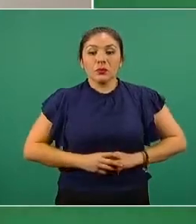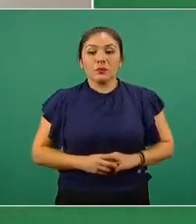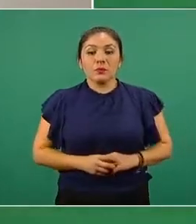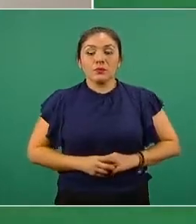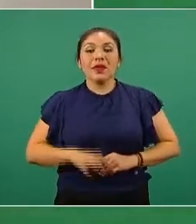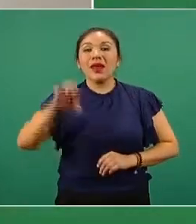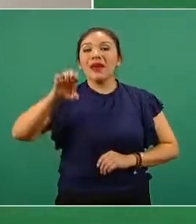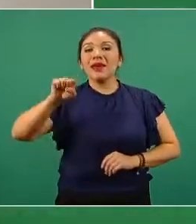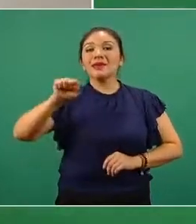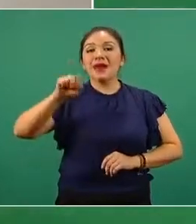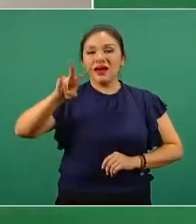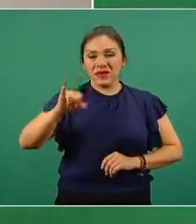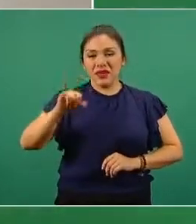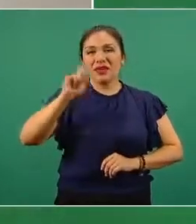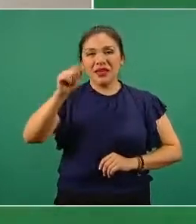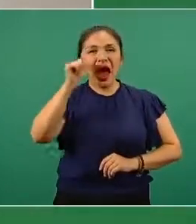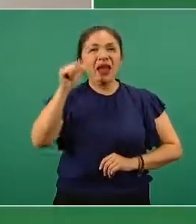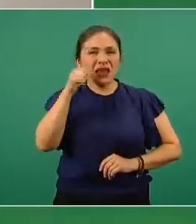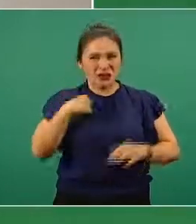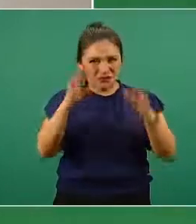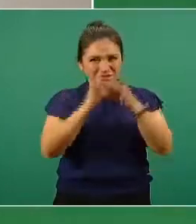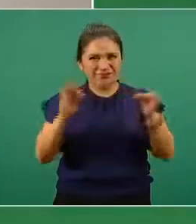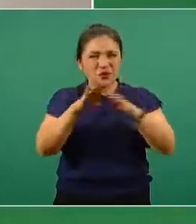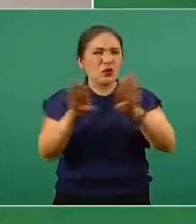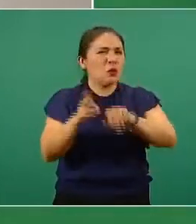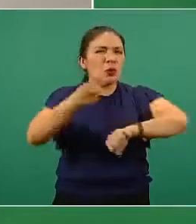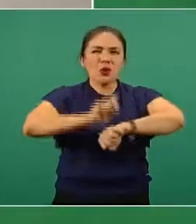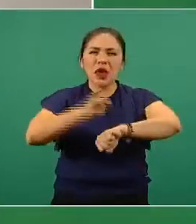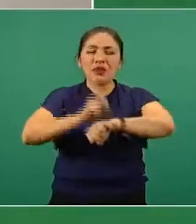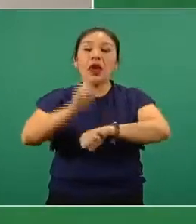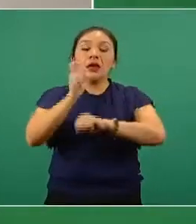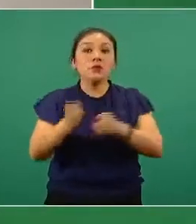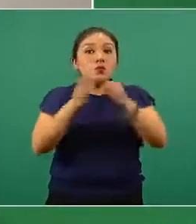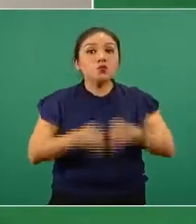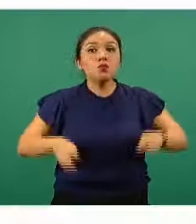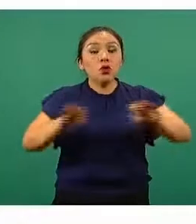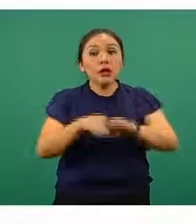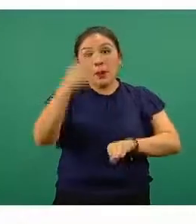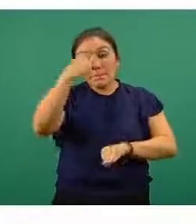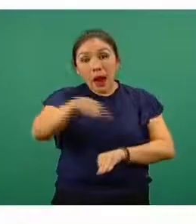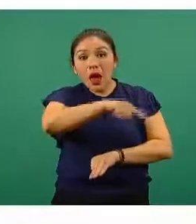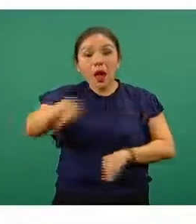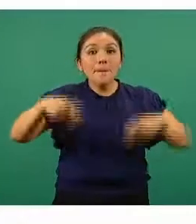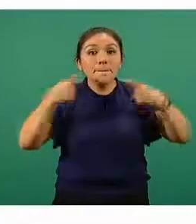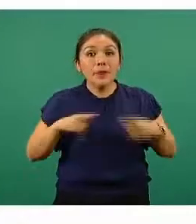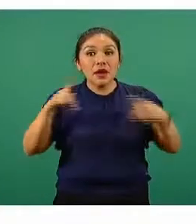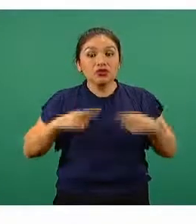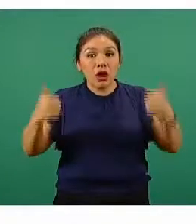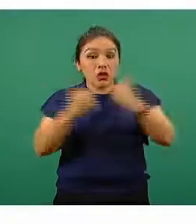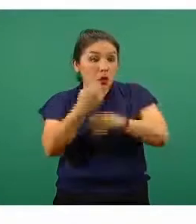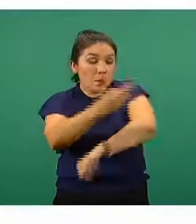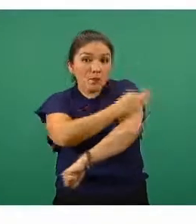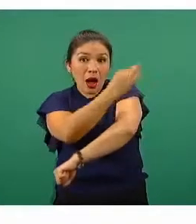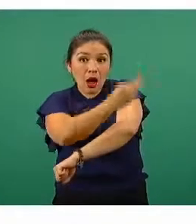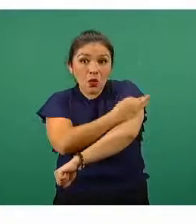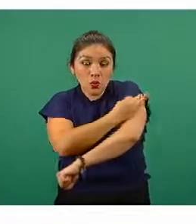Los ESAVIS, comentaba yo ayer y lo comentamos todos los días, la importancia de que las personas que reciben una